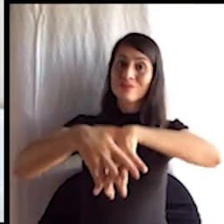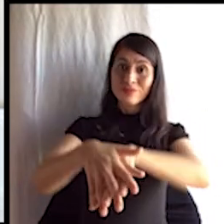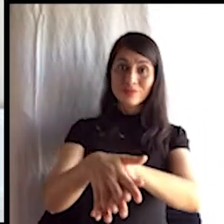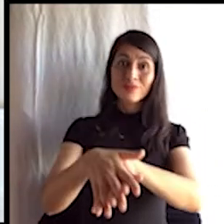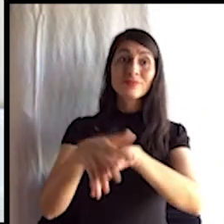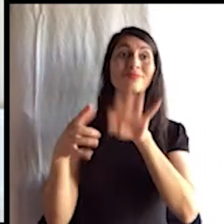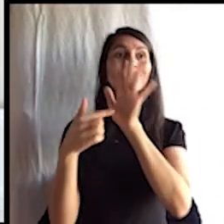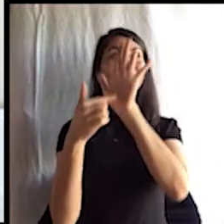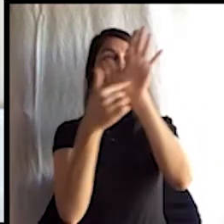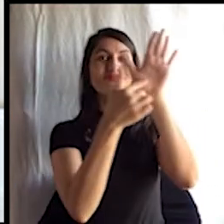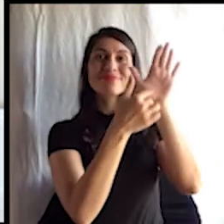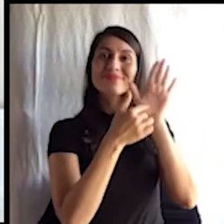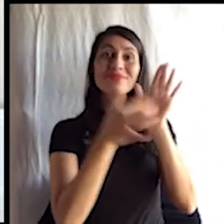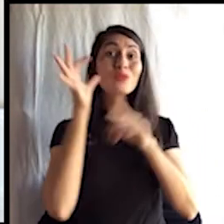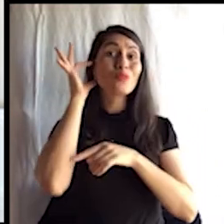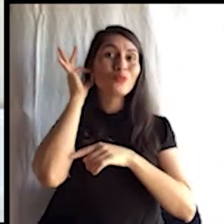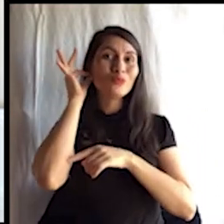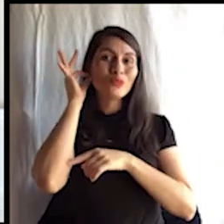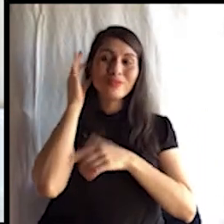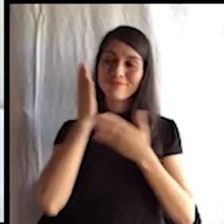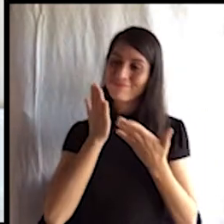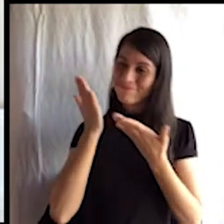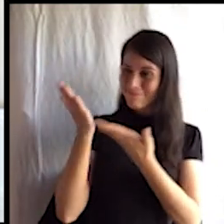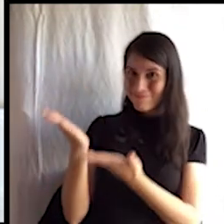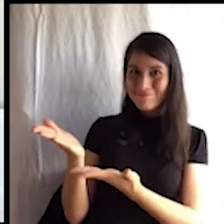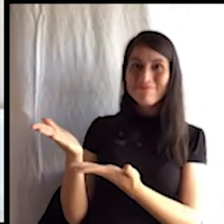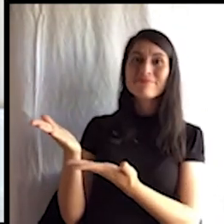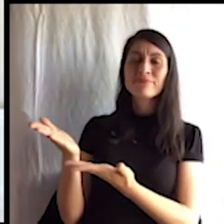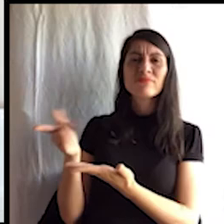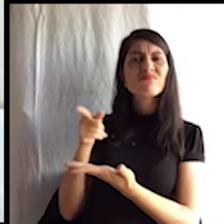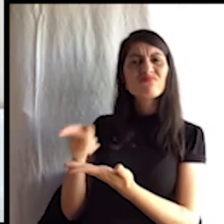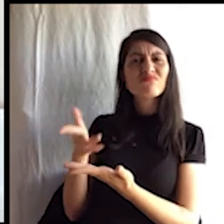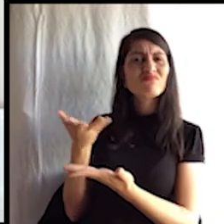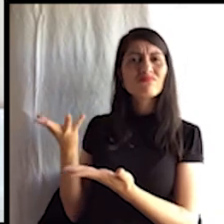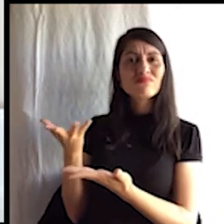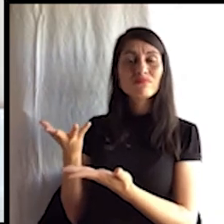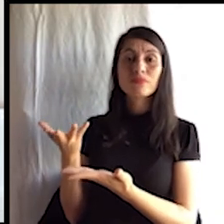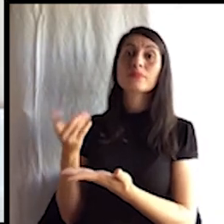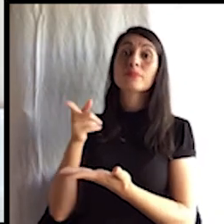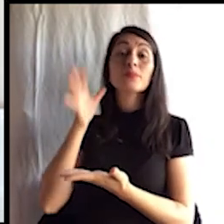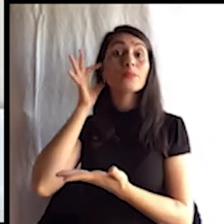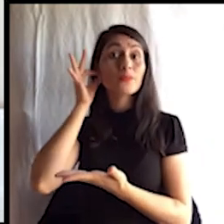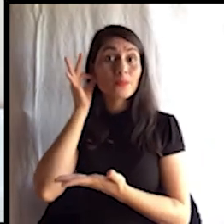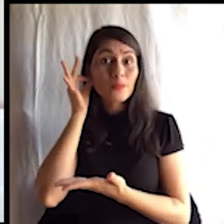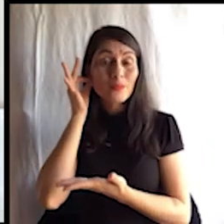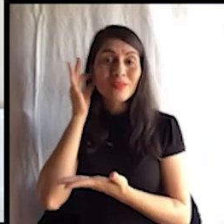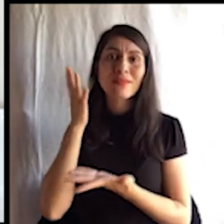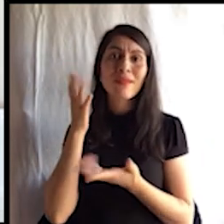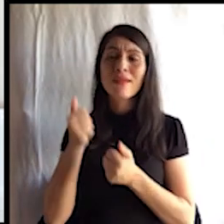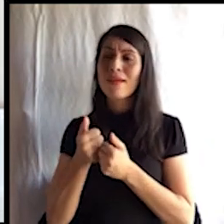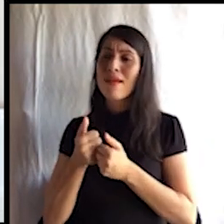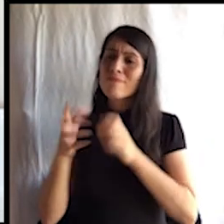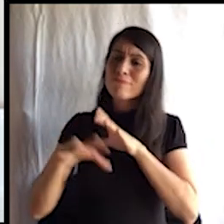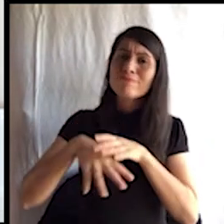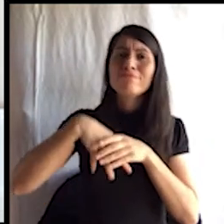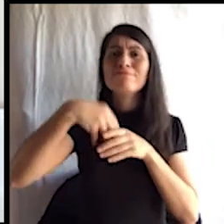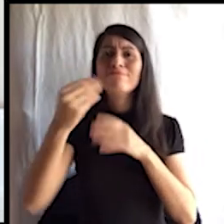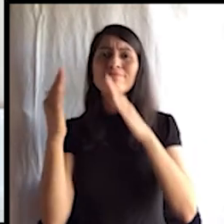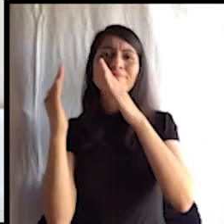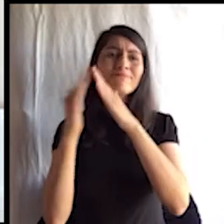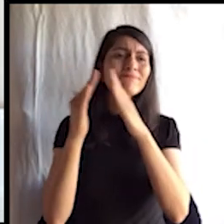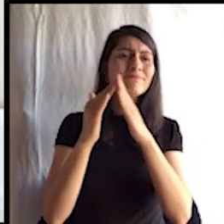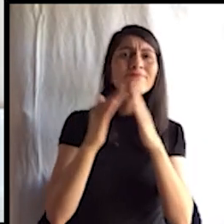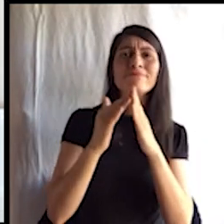ser reconocida como lo es actualmente. ¿Qué hacía Judith Scott? Pues Judith lo que hacía es que se iba de su